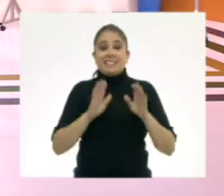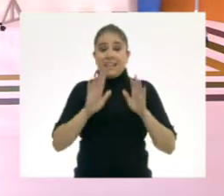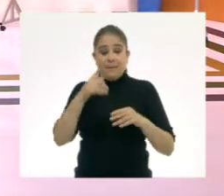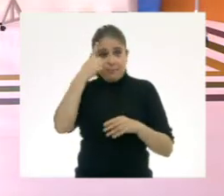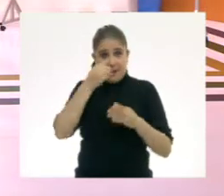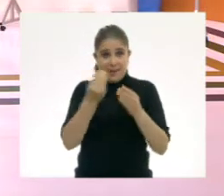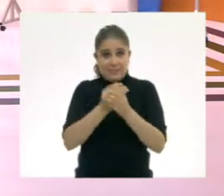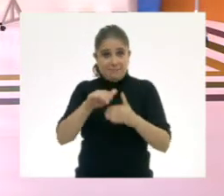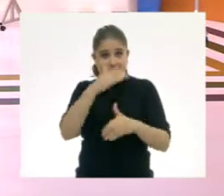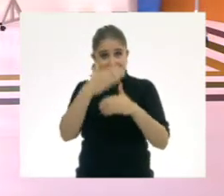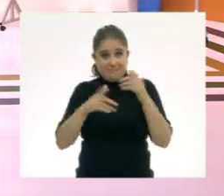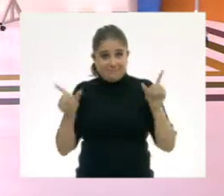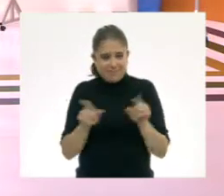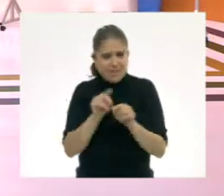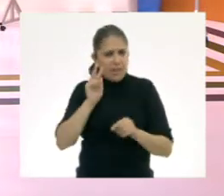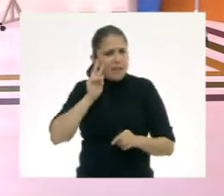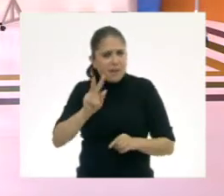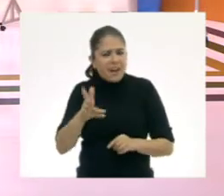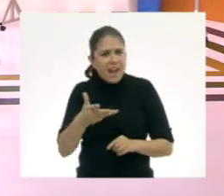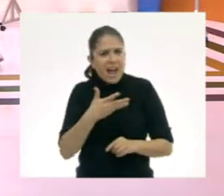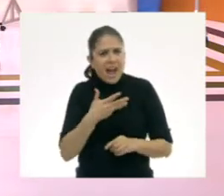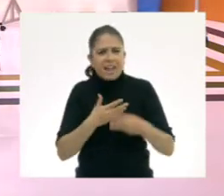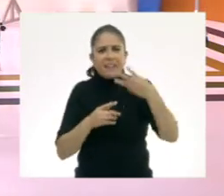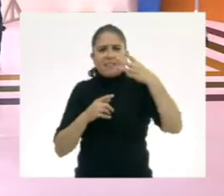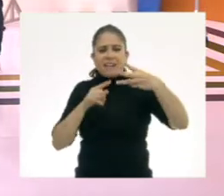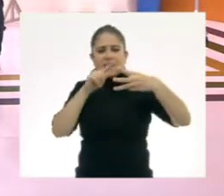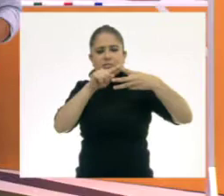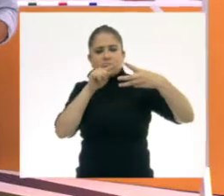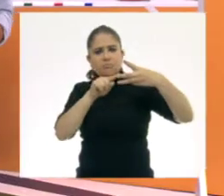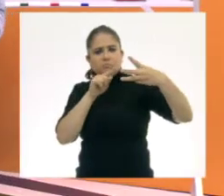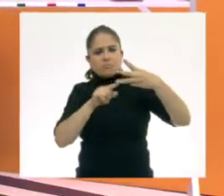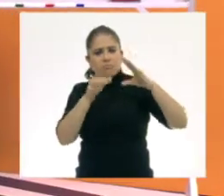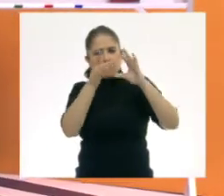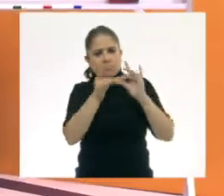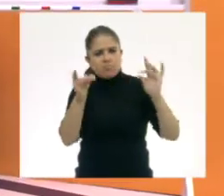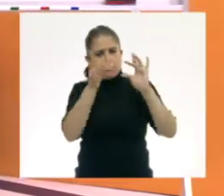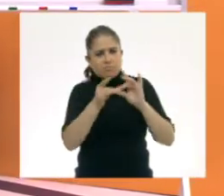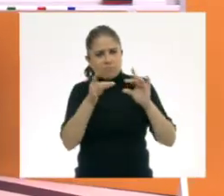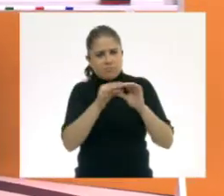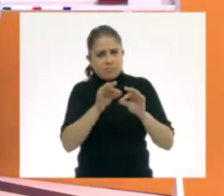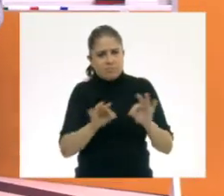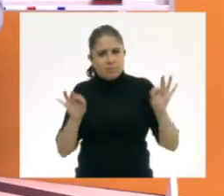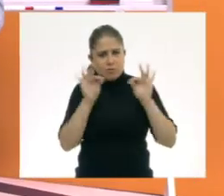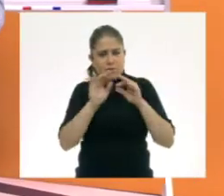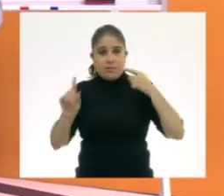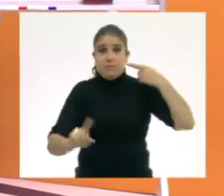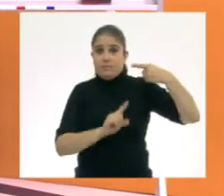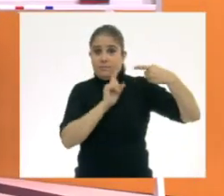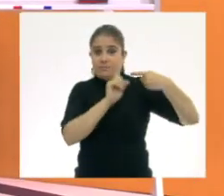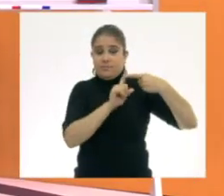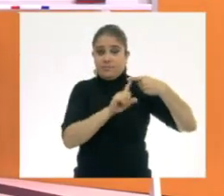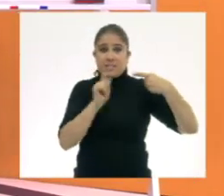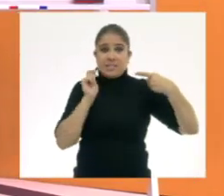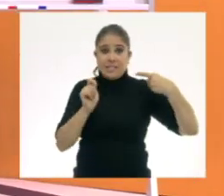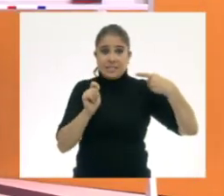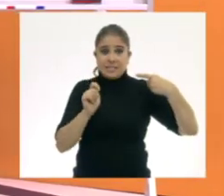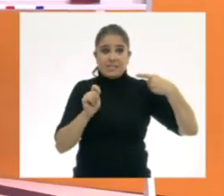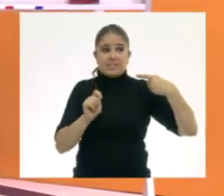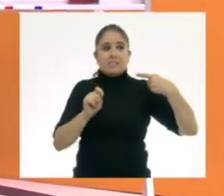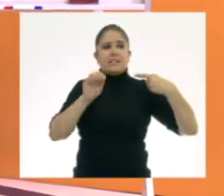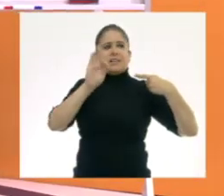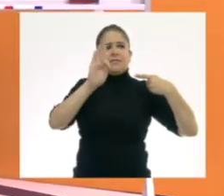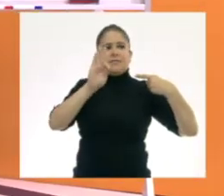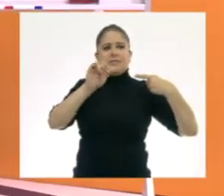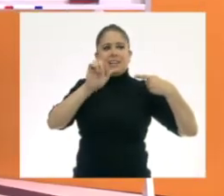clase, vamos a ver que tenemos tres conceptos que tenemos. Sí, el primero son las